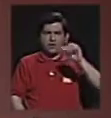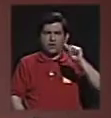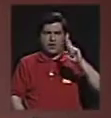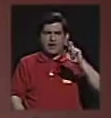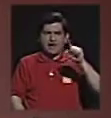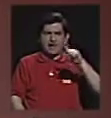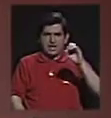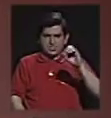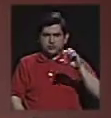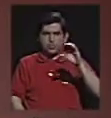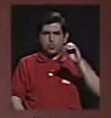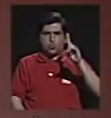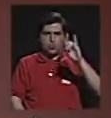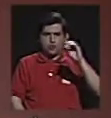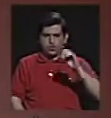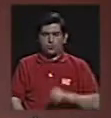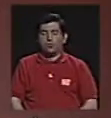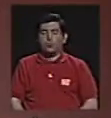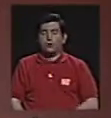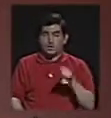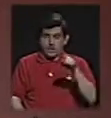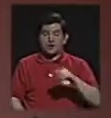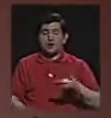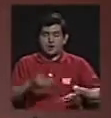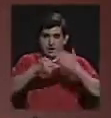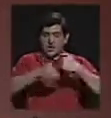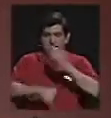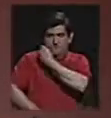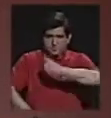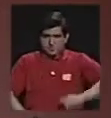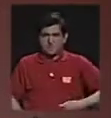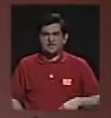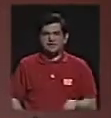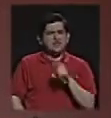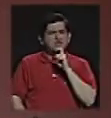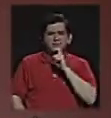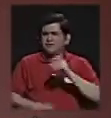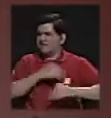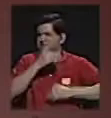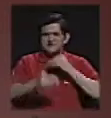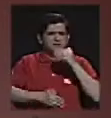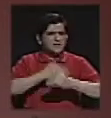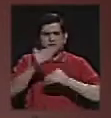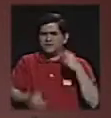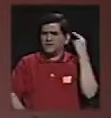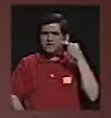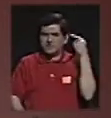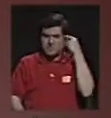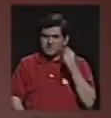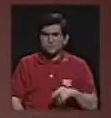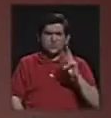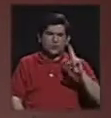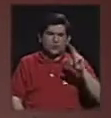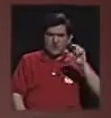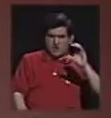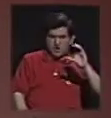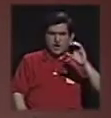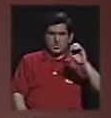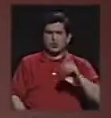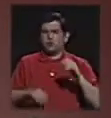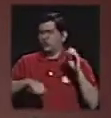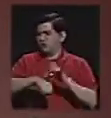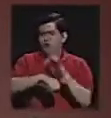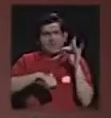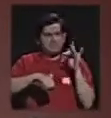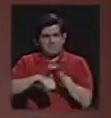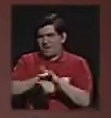Odio, el presidente Carazo, que obviamente dificultaron la gestión misma del gobierno de don Rodrigo muy temprano, desde